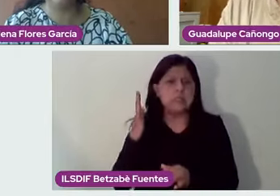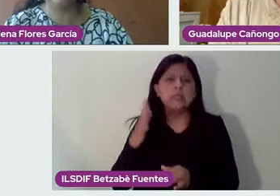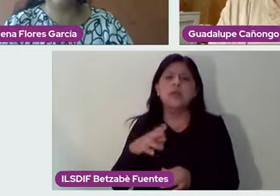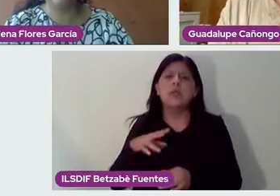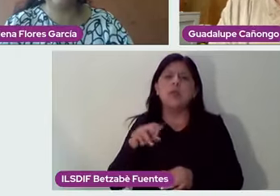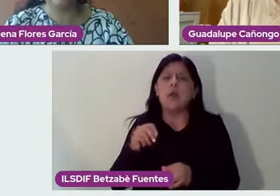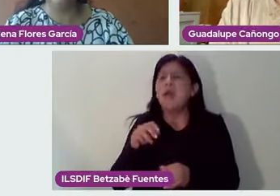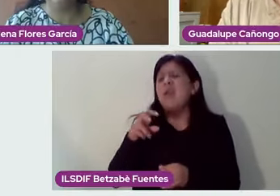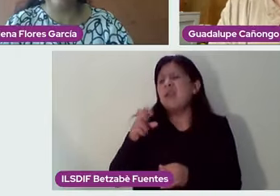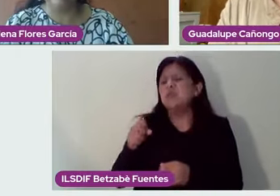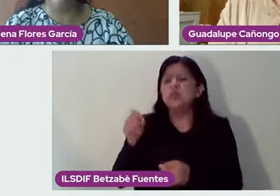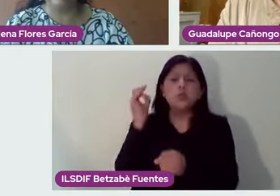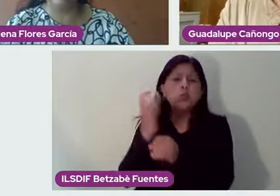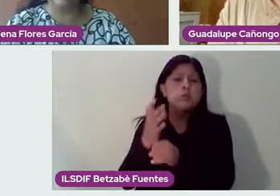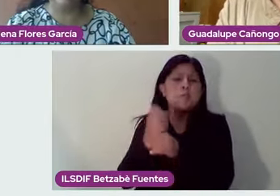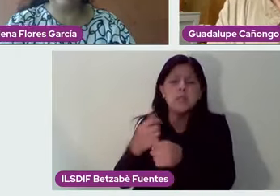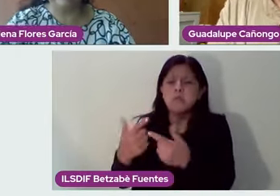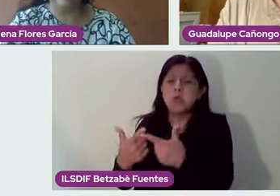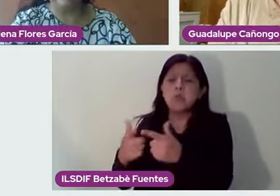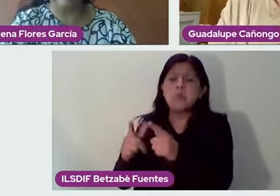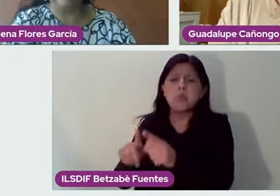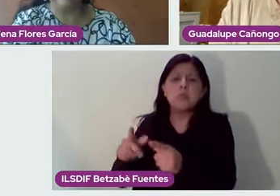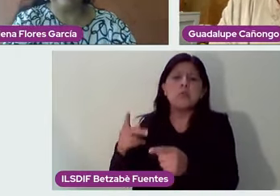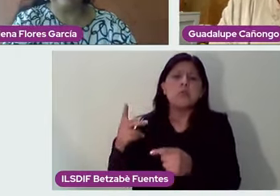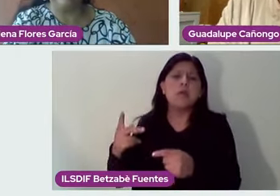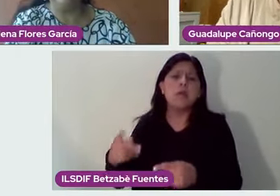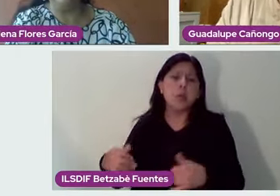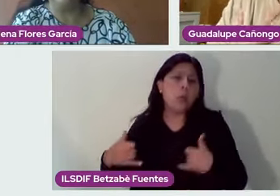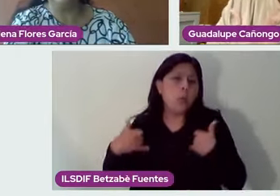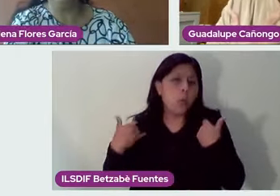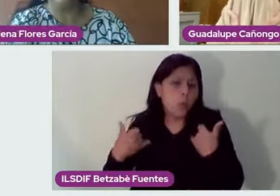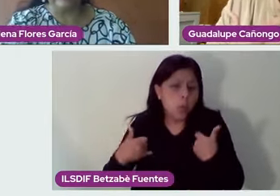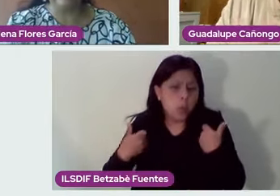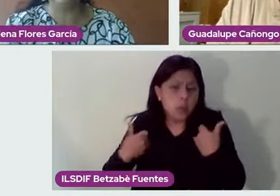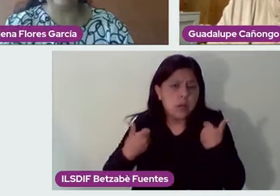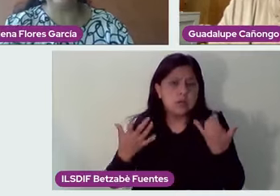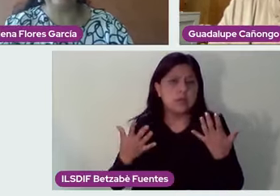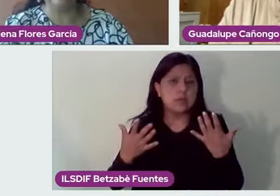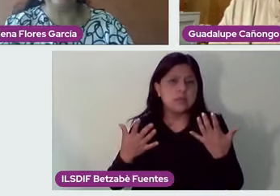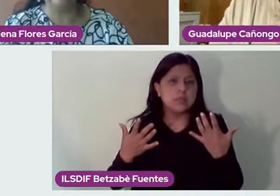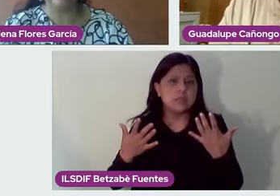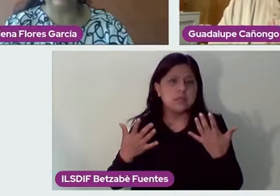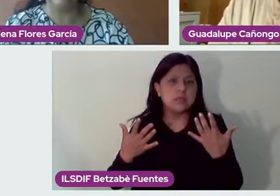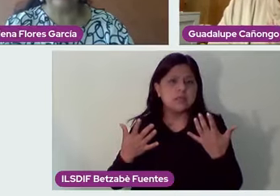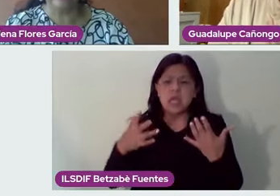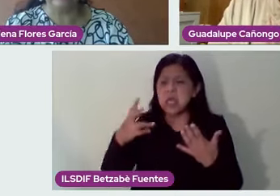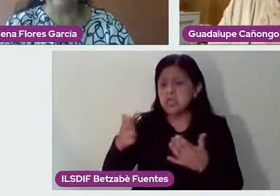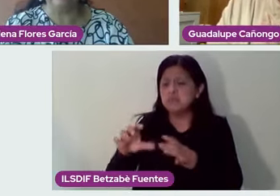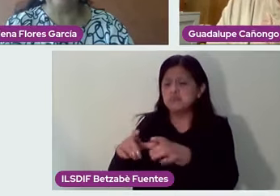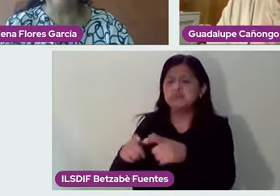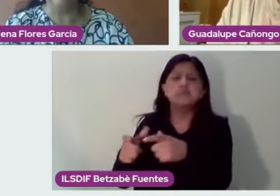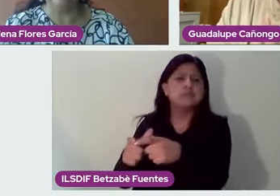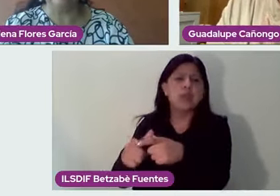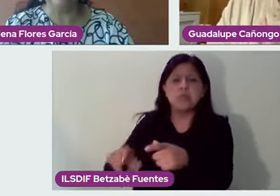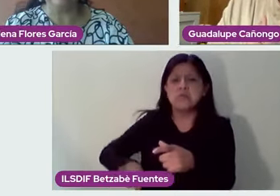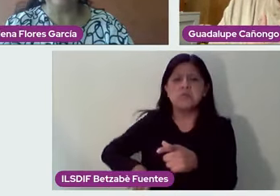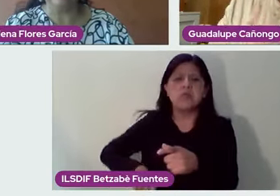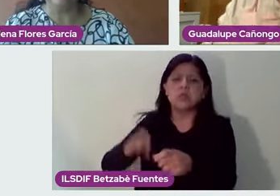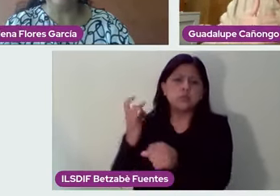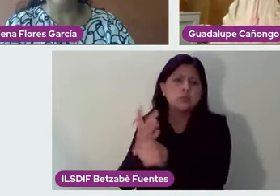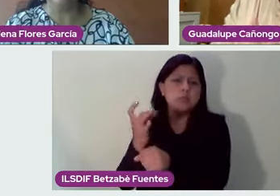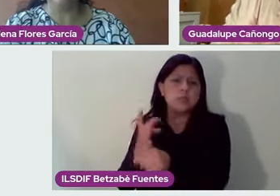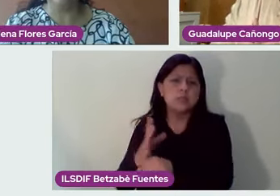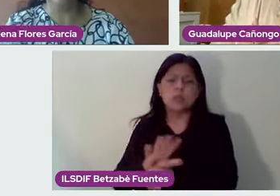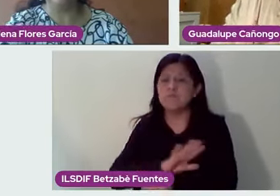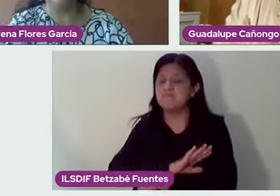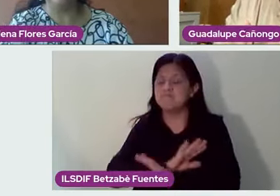de mis nietos, ¿no? De los muchachos, de la gente, de la población joven. Y en ese sentido,